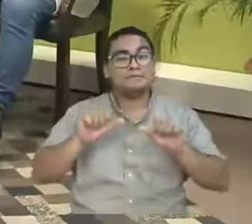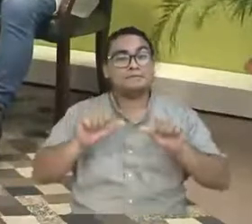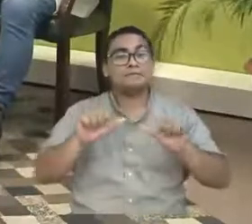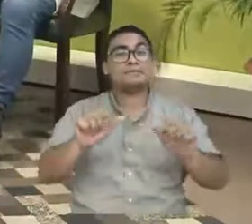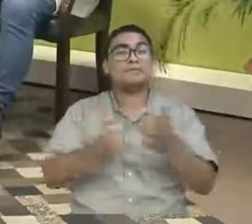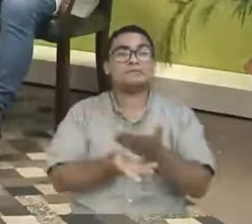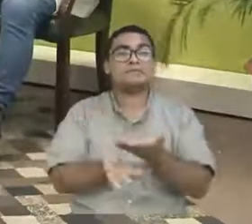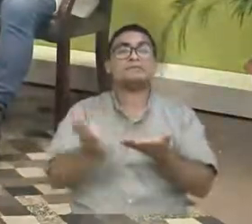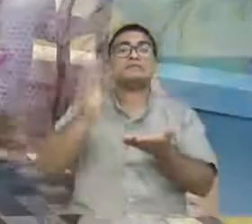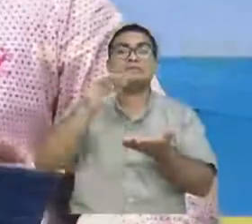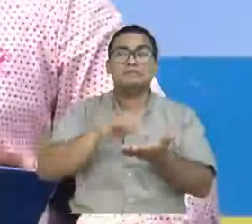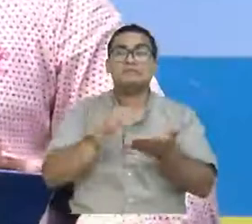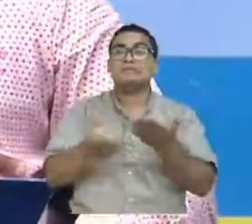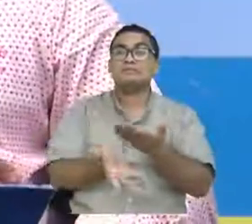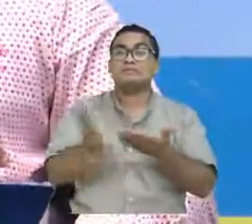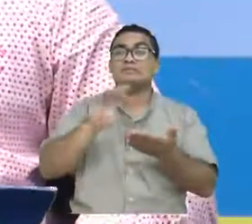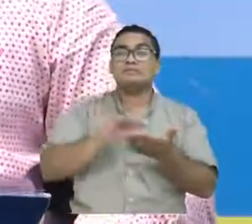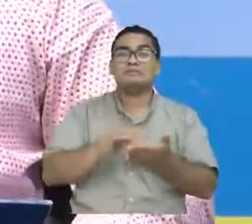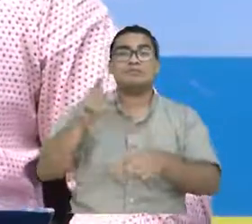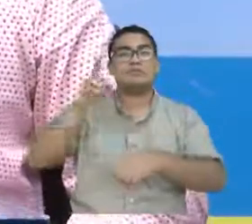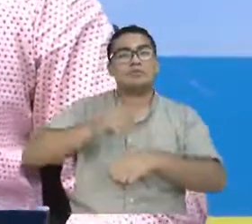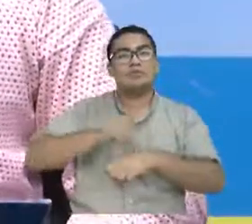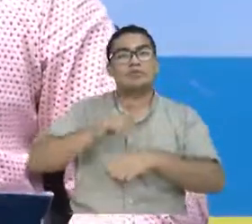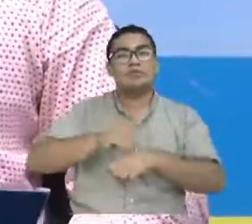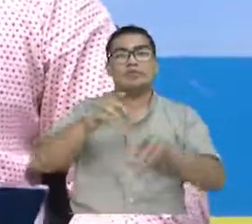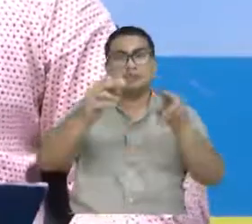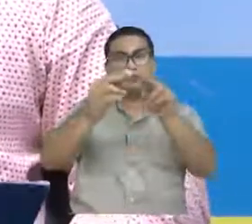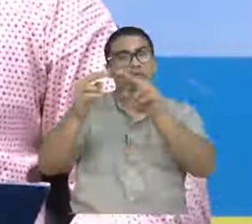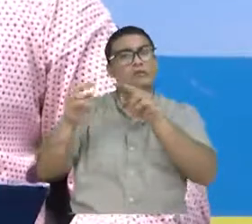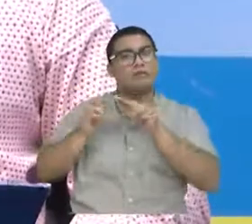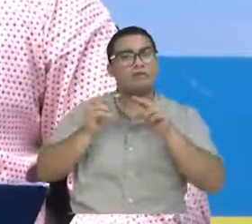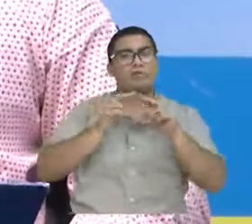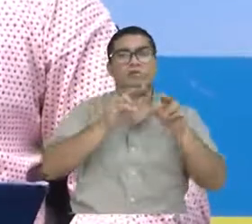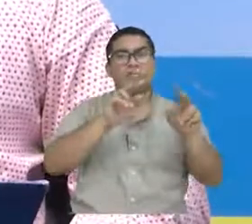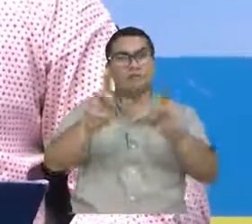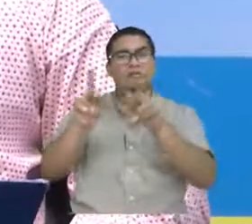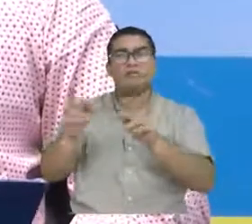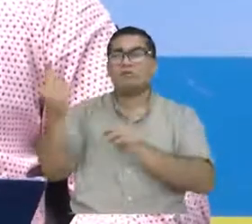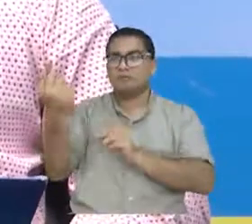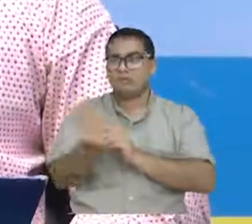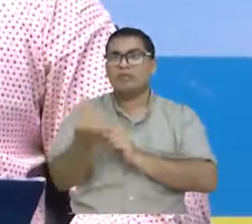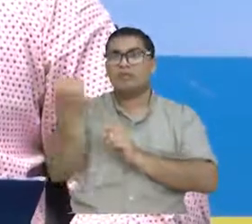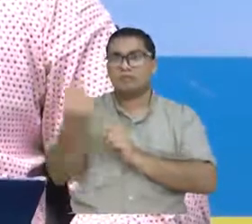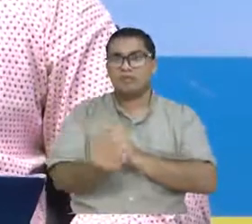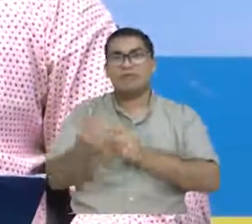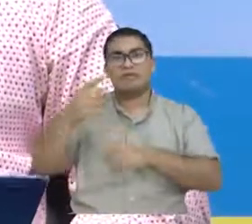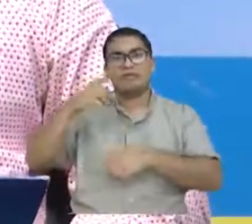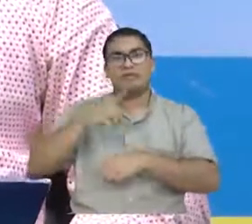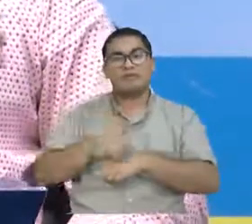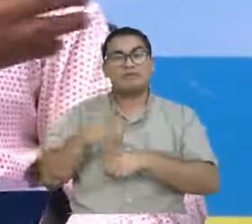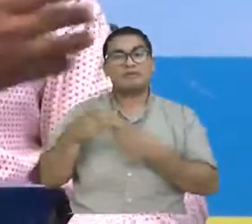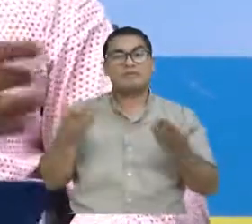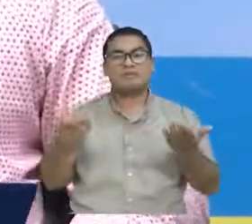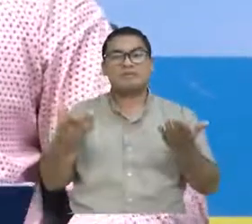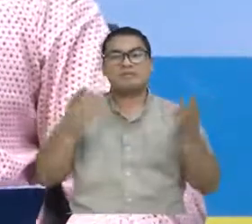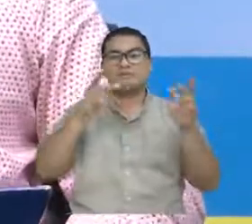tienen todos los días contacto con la población. Así es. Se podría decir que la población toma en cuenta esos mensajes que